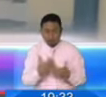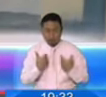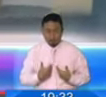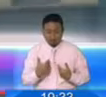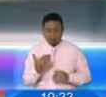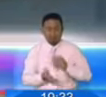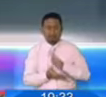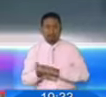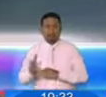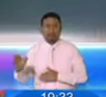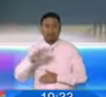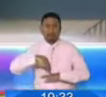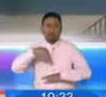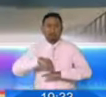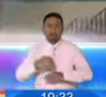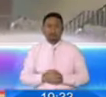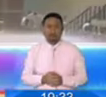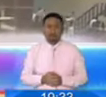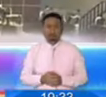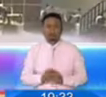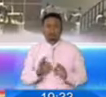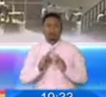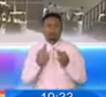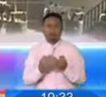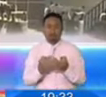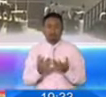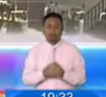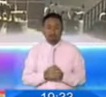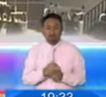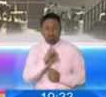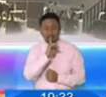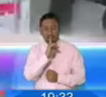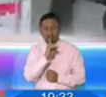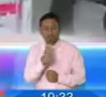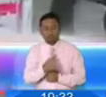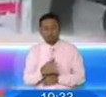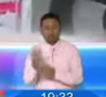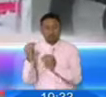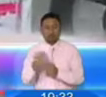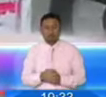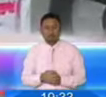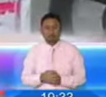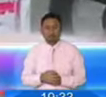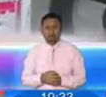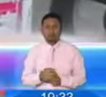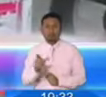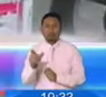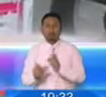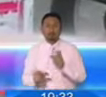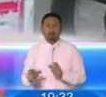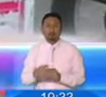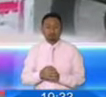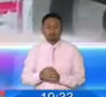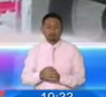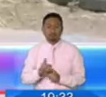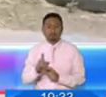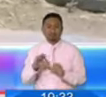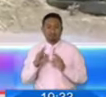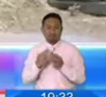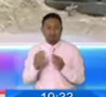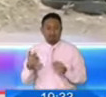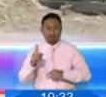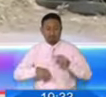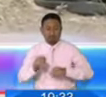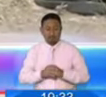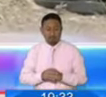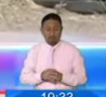llevados hasta su tierra natal. La familia prefirió partir en silencio. Entre los sospechosos del crimen, personas cercanas, amigos